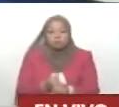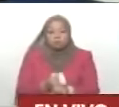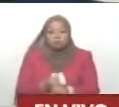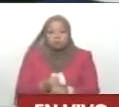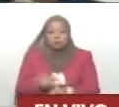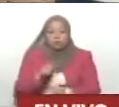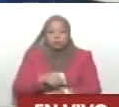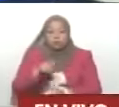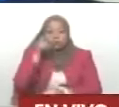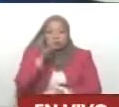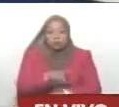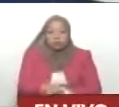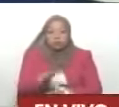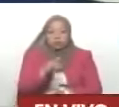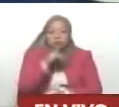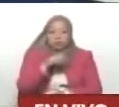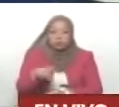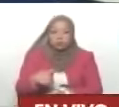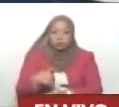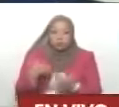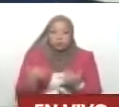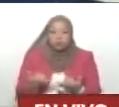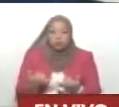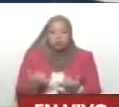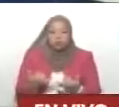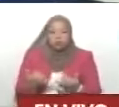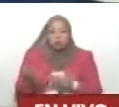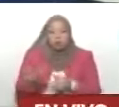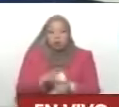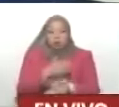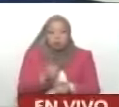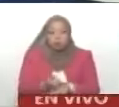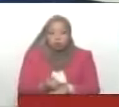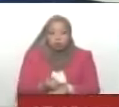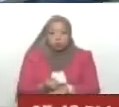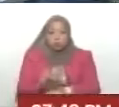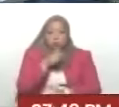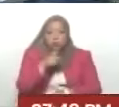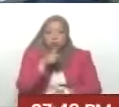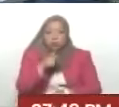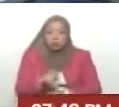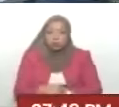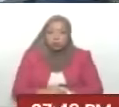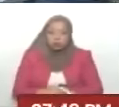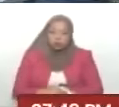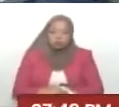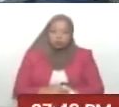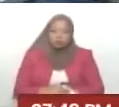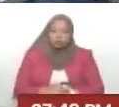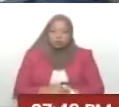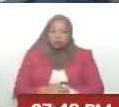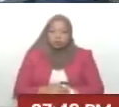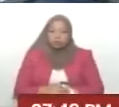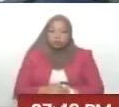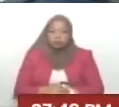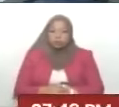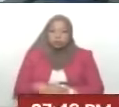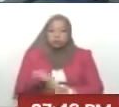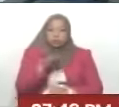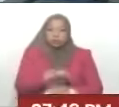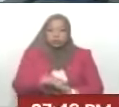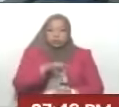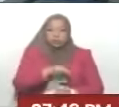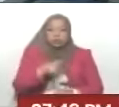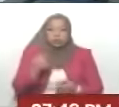de polarización que ellos tienen montado encima. Pues nos acusan a nosotros de ser los que polarizamos, y es mentira, son ellos.